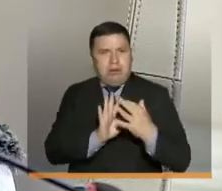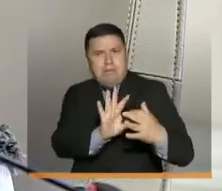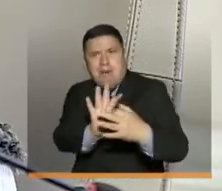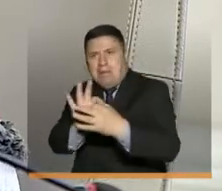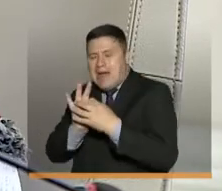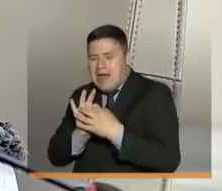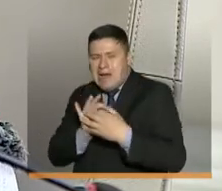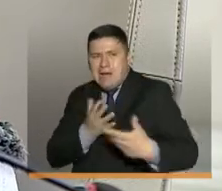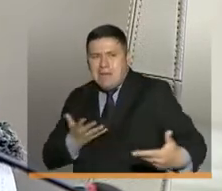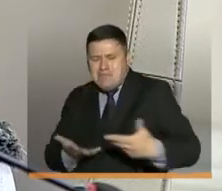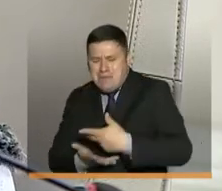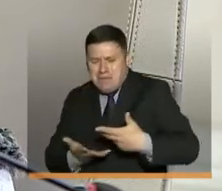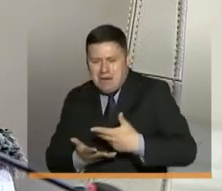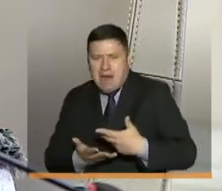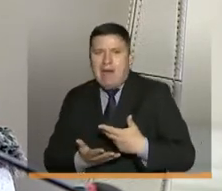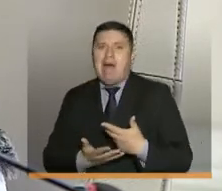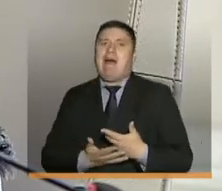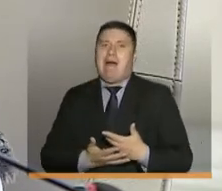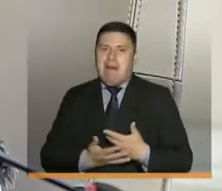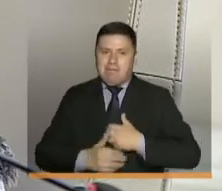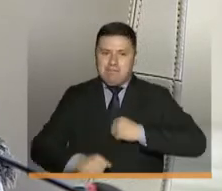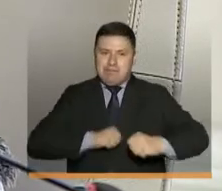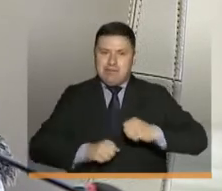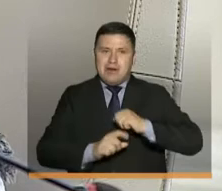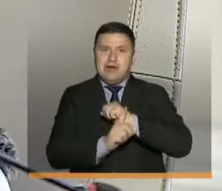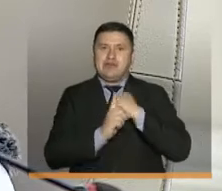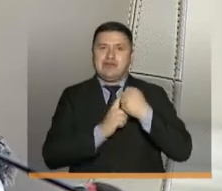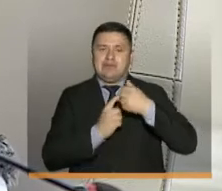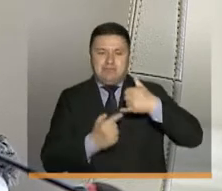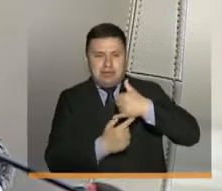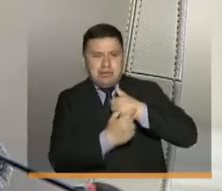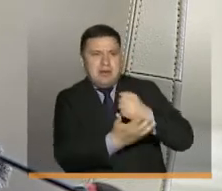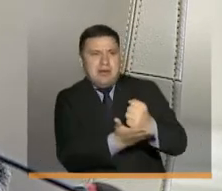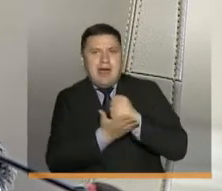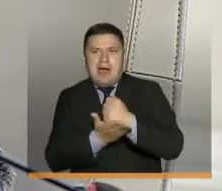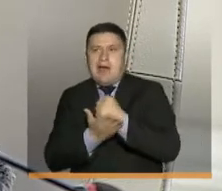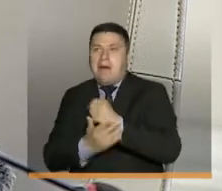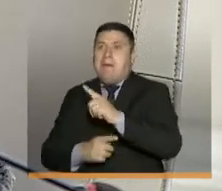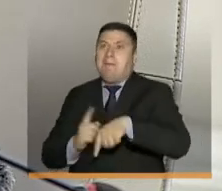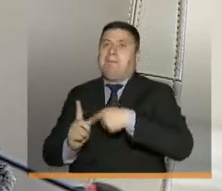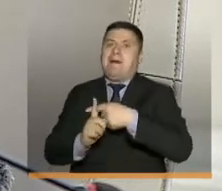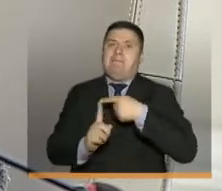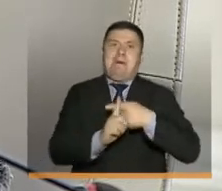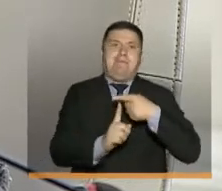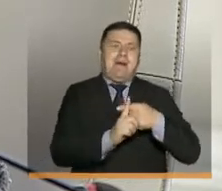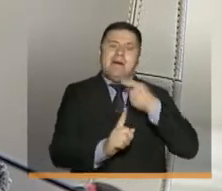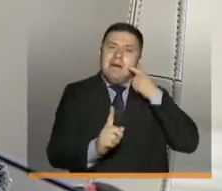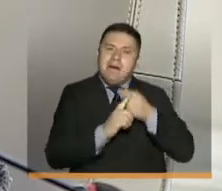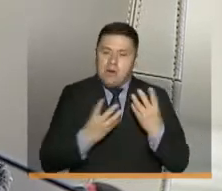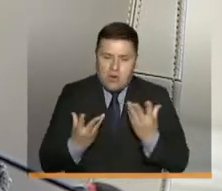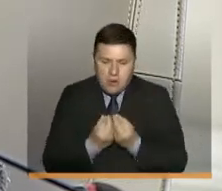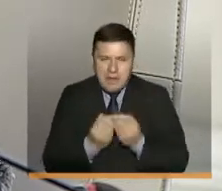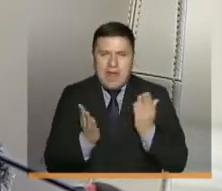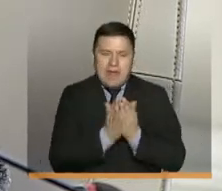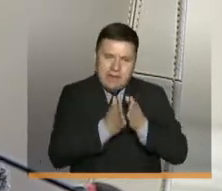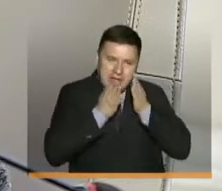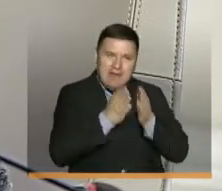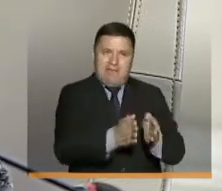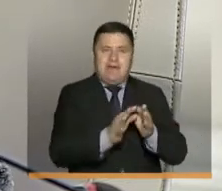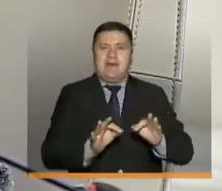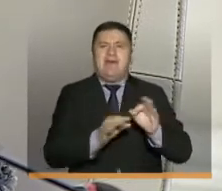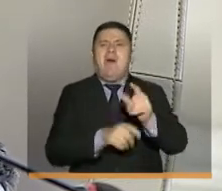este programa ya vemos los distintos actores de la sociedad ayudándonos, sumándose. Equipo por la Educación tiene, presidente, apoyo